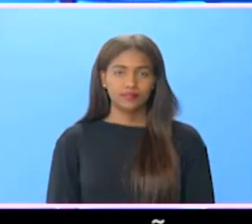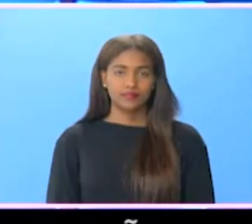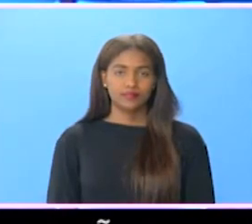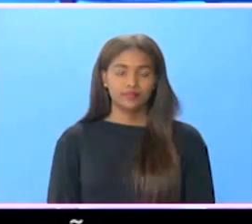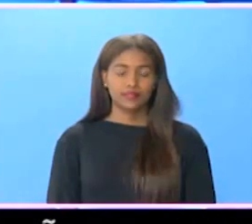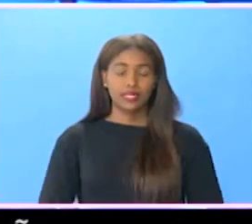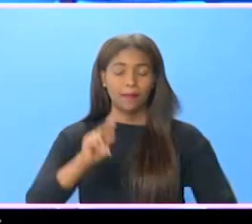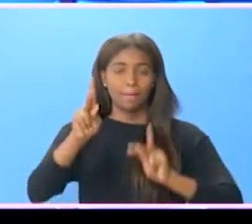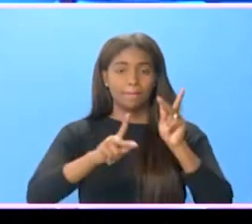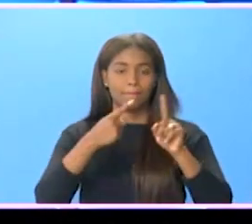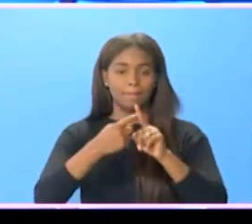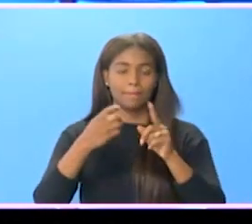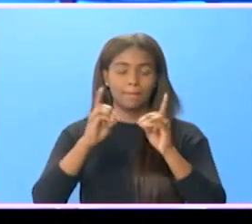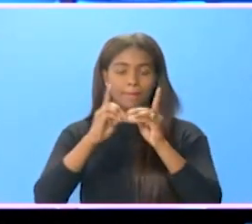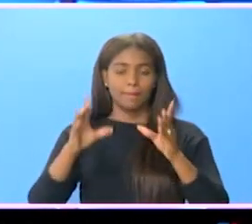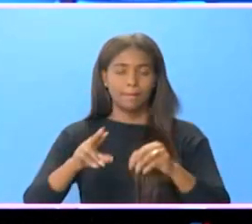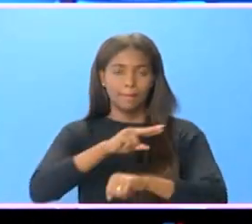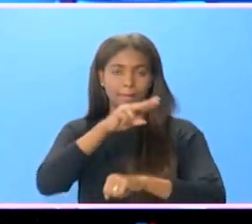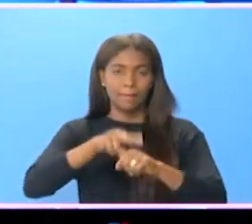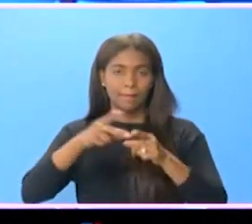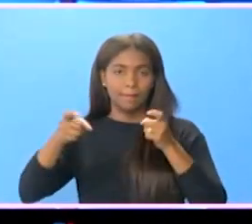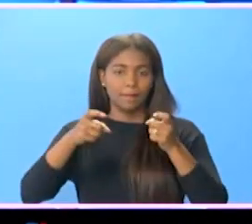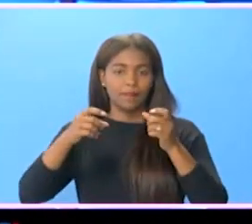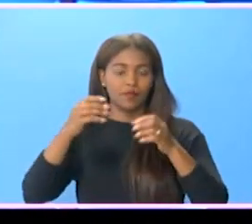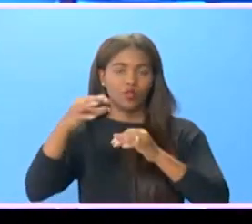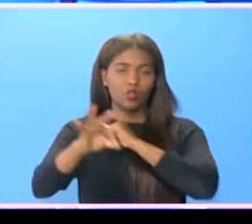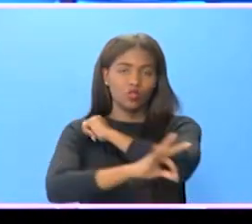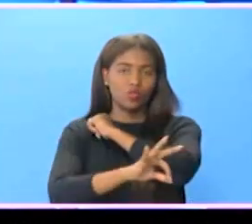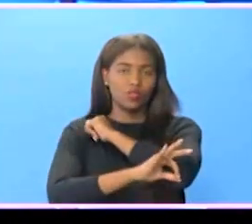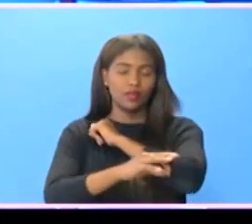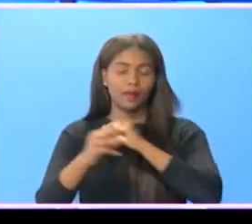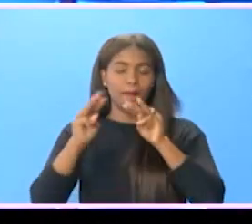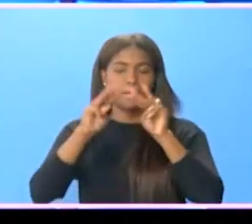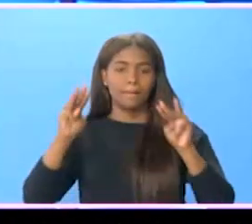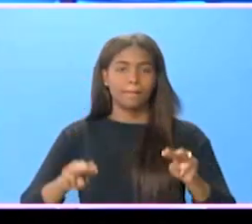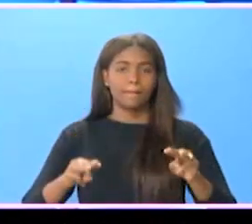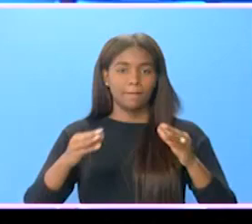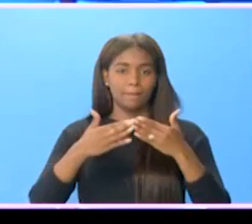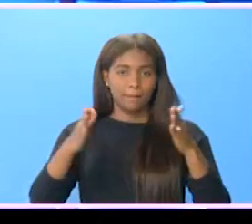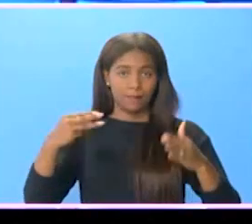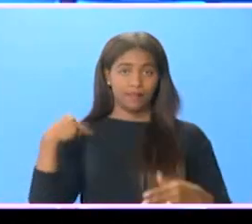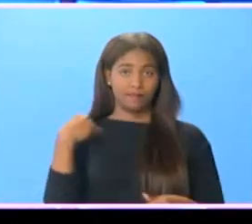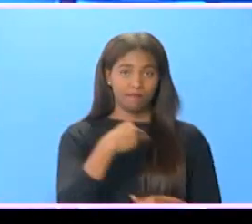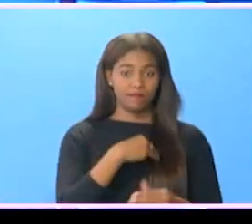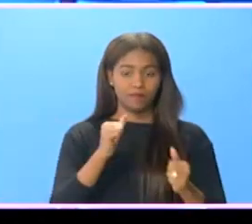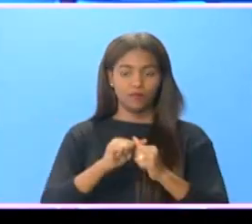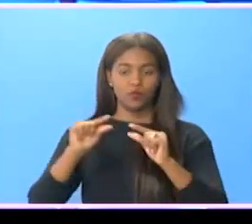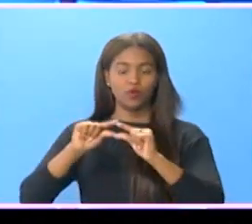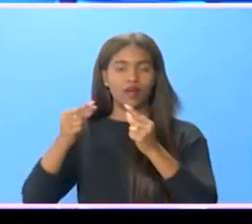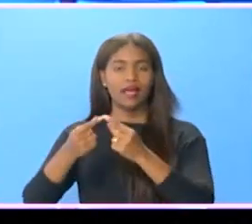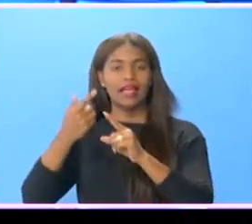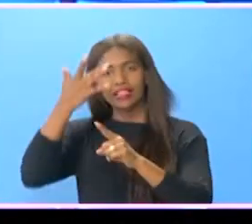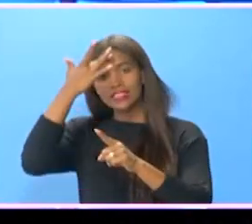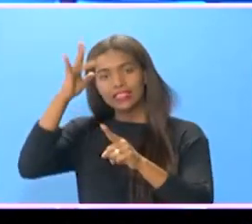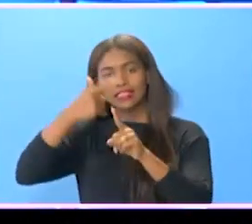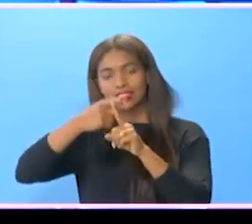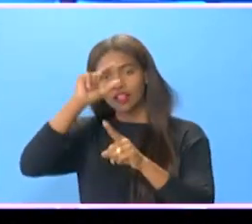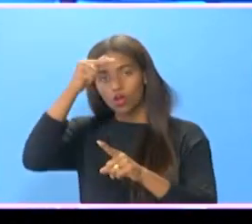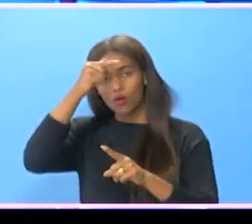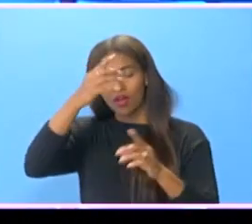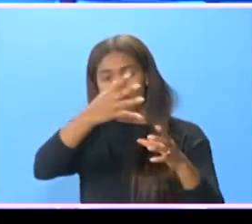Señores, y agentes de la Dirección Nacional de Control de Drogas, miembros del Ministerio Público y agencias de inteligencia del Estado